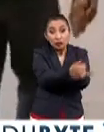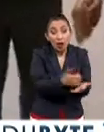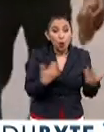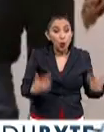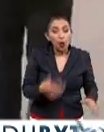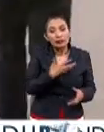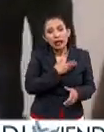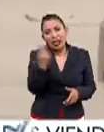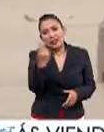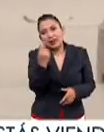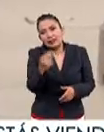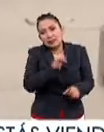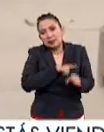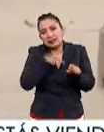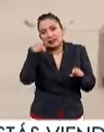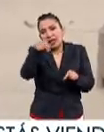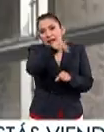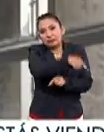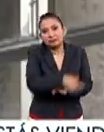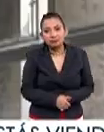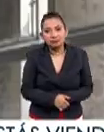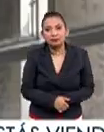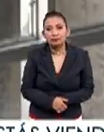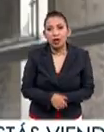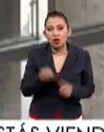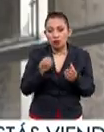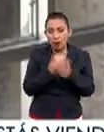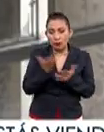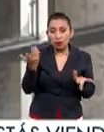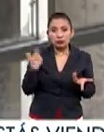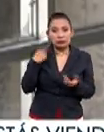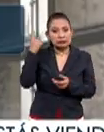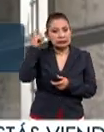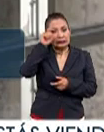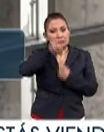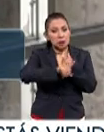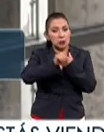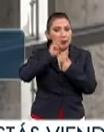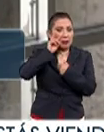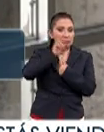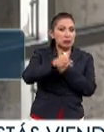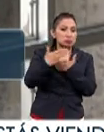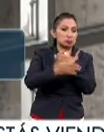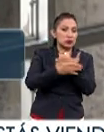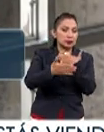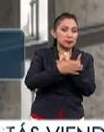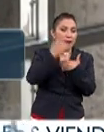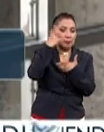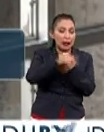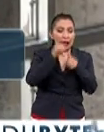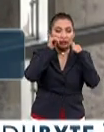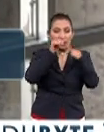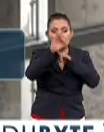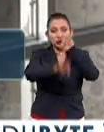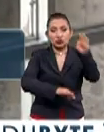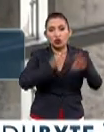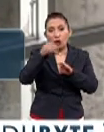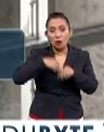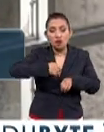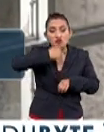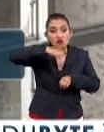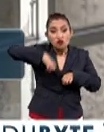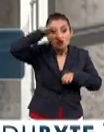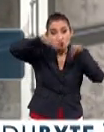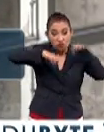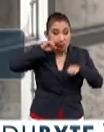metrópolis y tiene necesidades específicas. Y los nuevos desafíos que tenemos frente a nosotros para abordar los temas de